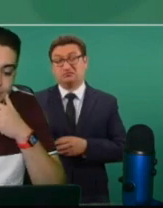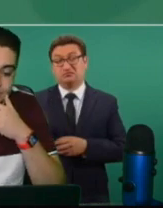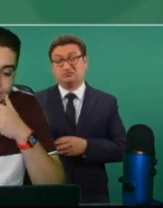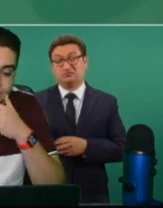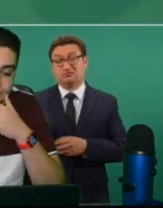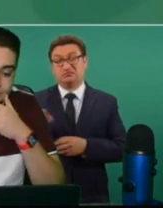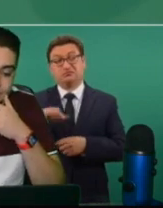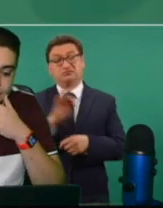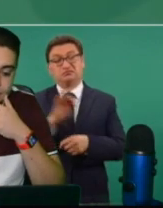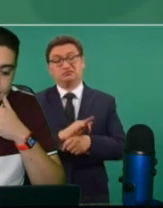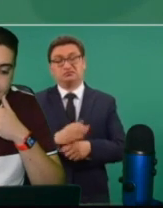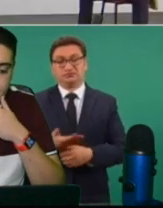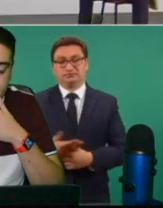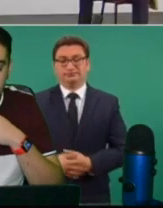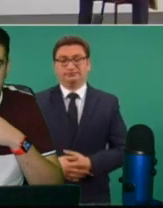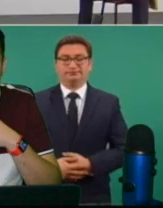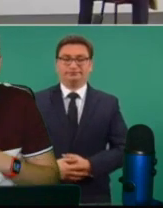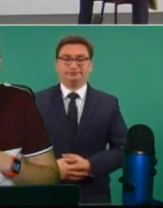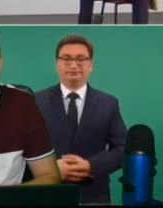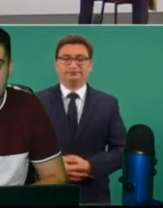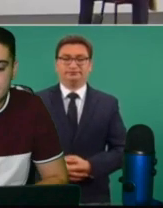escuchando. Muy bien.